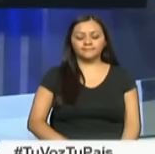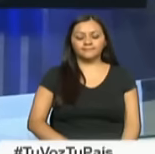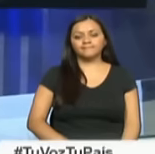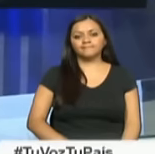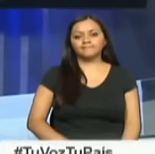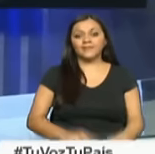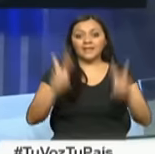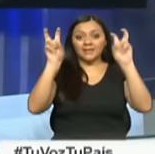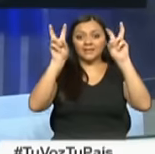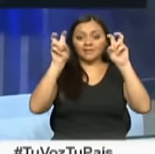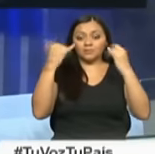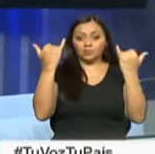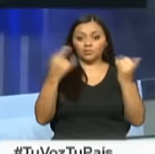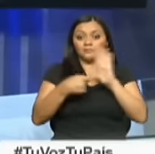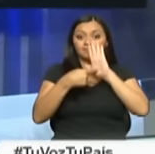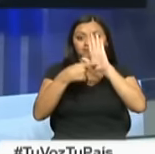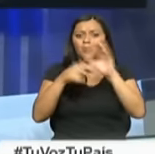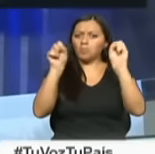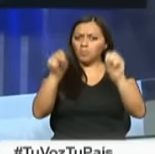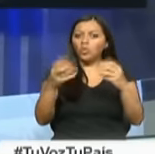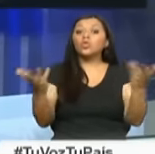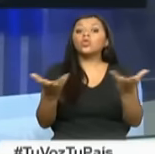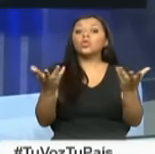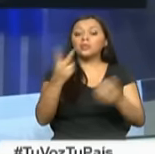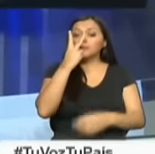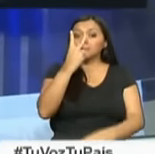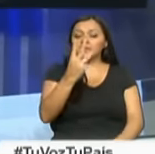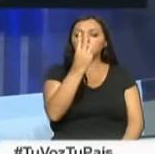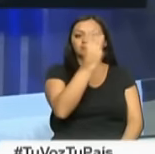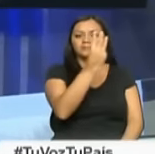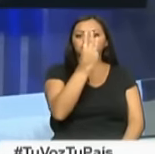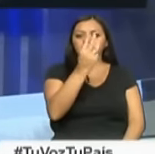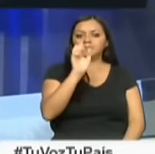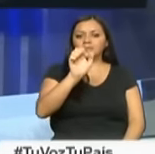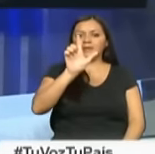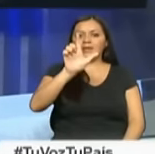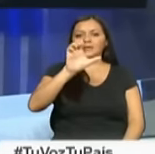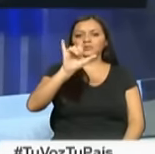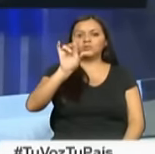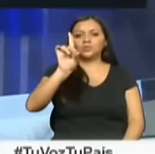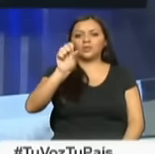Los temas presentados en este informativo también los puede revisar en